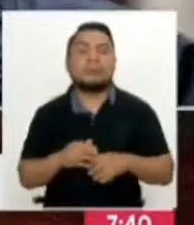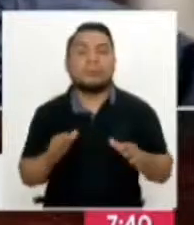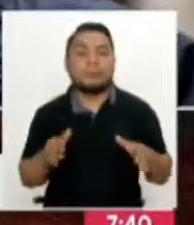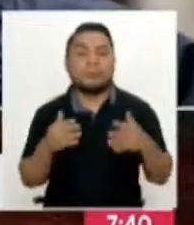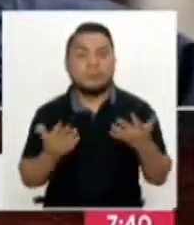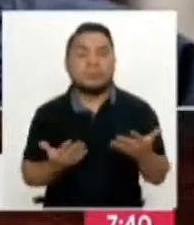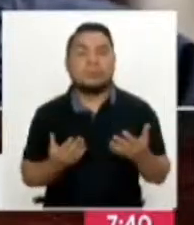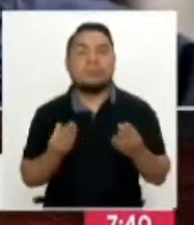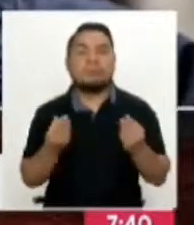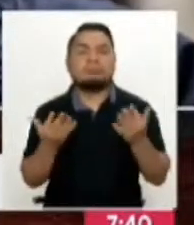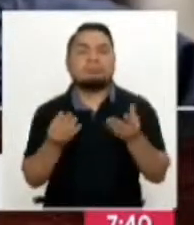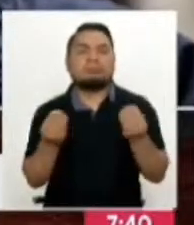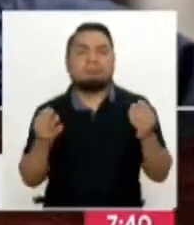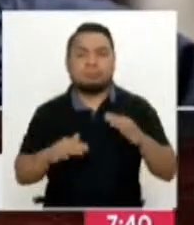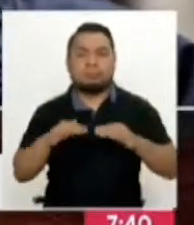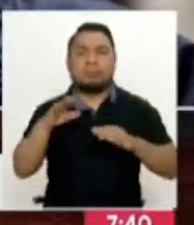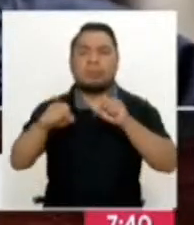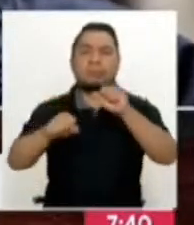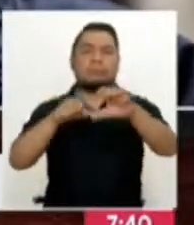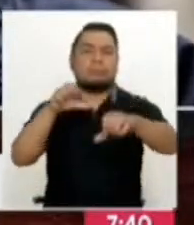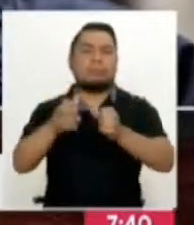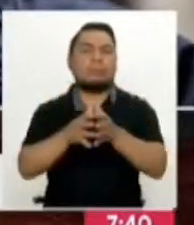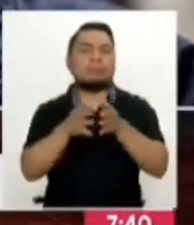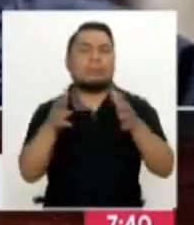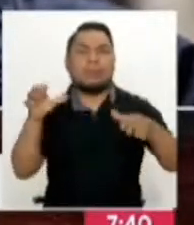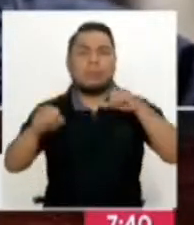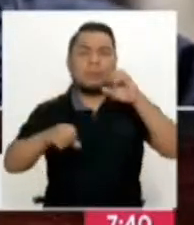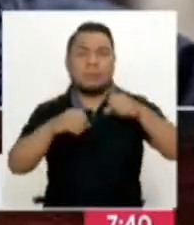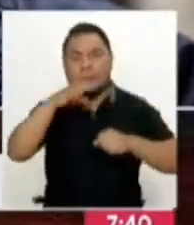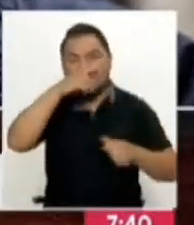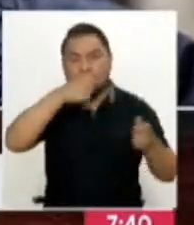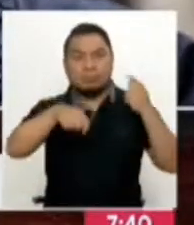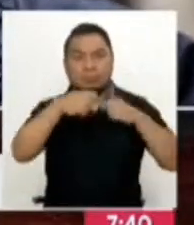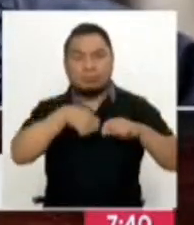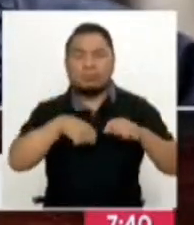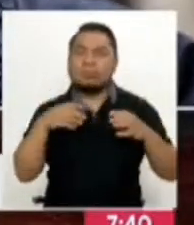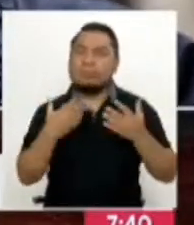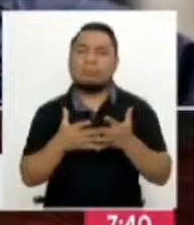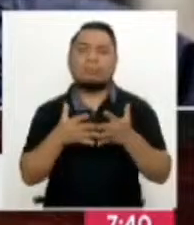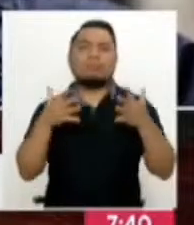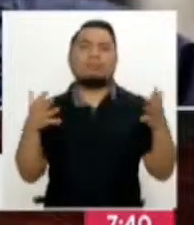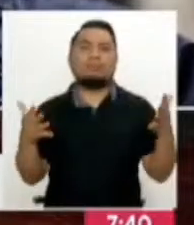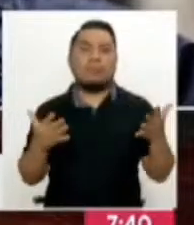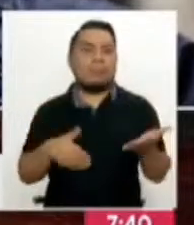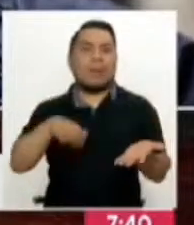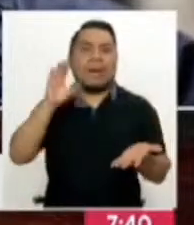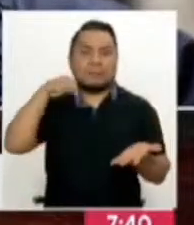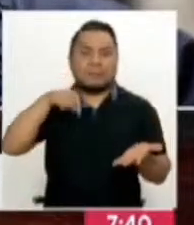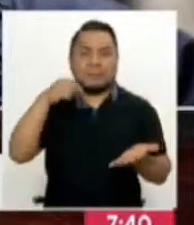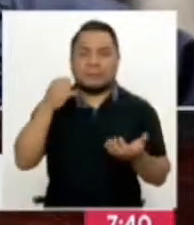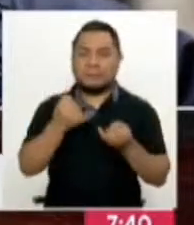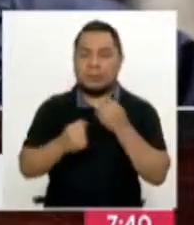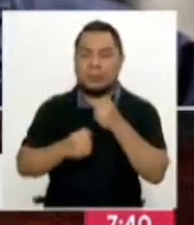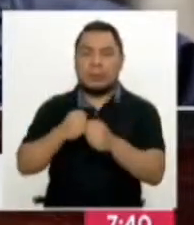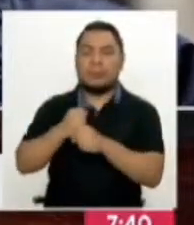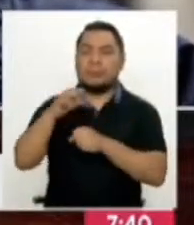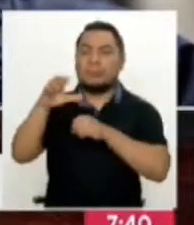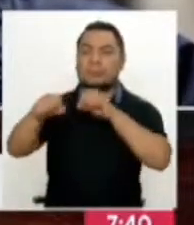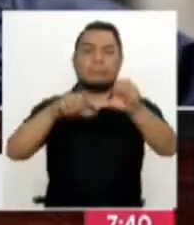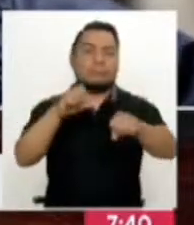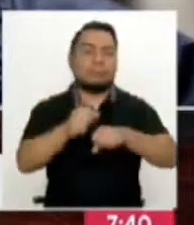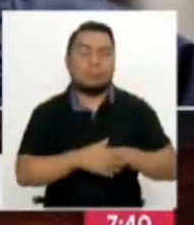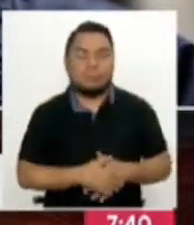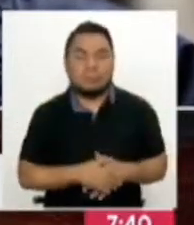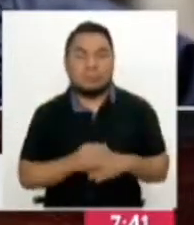habido un récord en las incautaciones del narcotráfico. Hay que resaltar que en estos